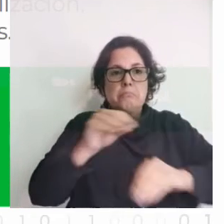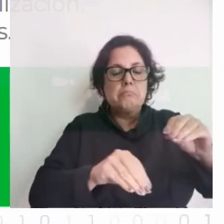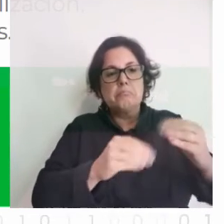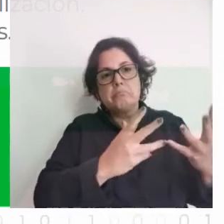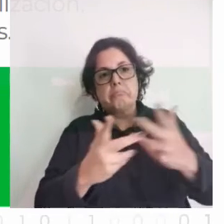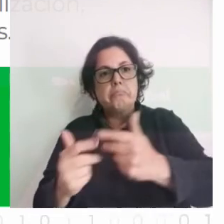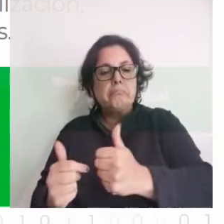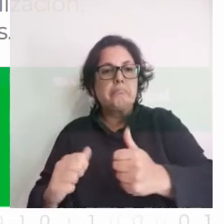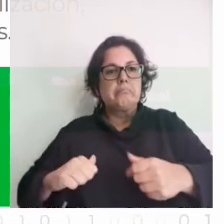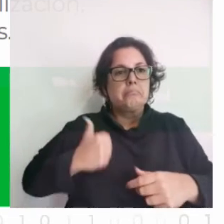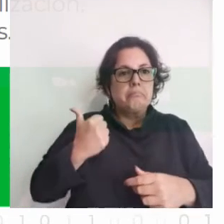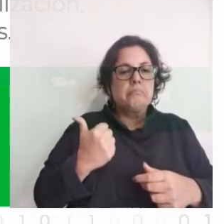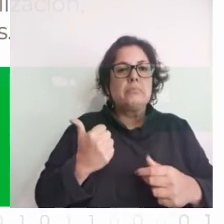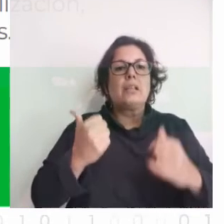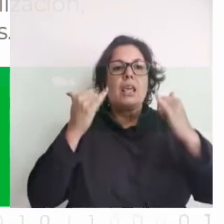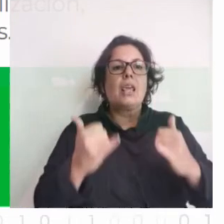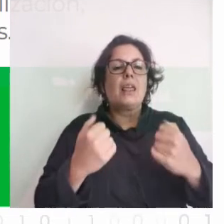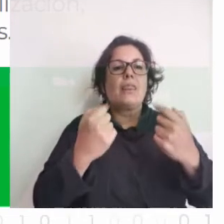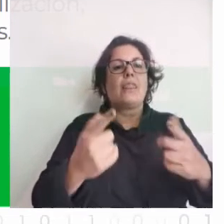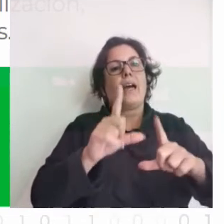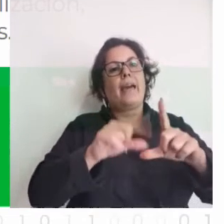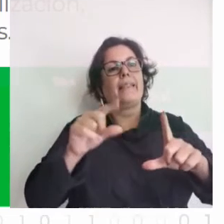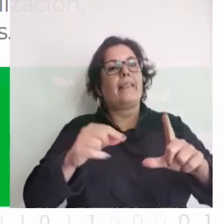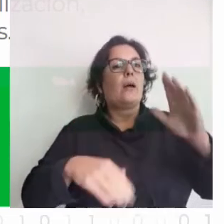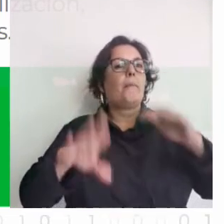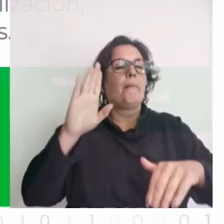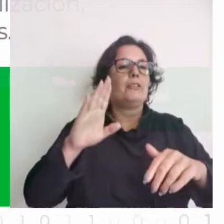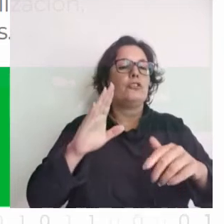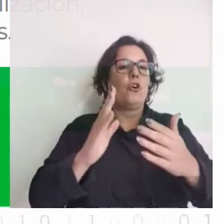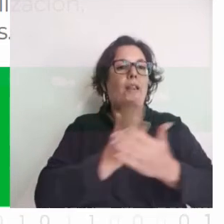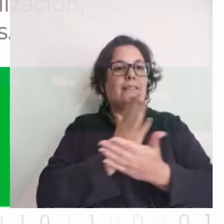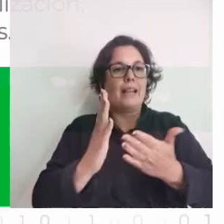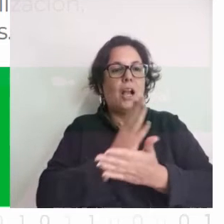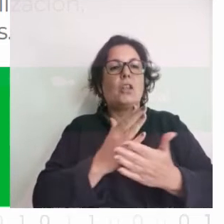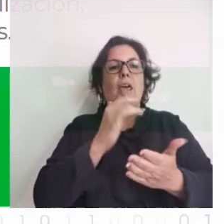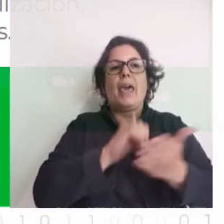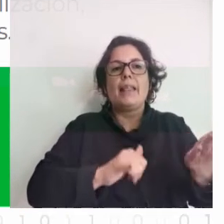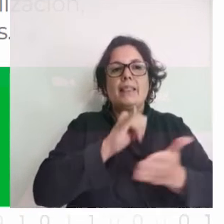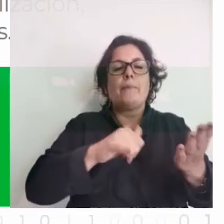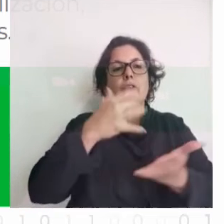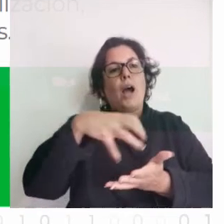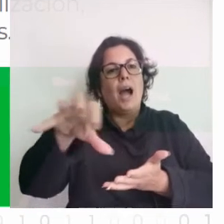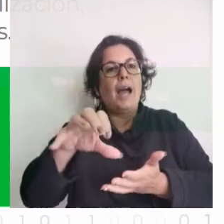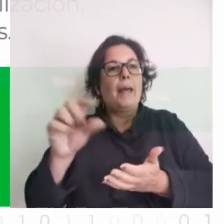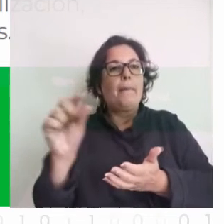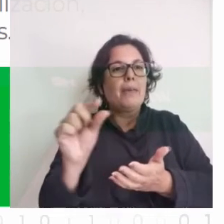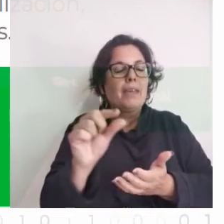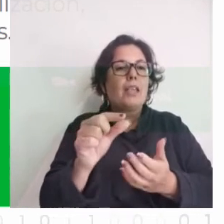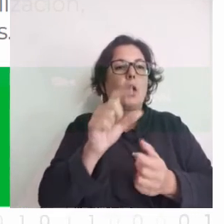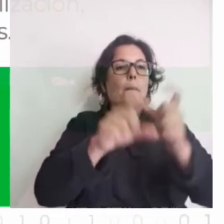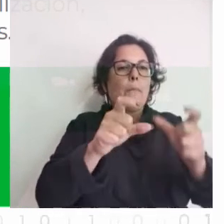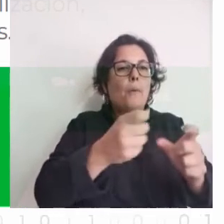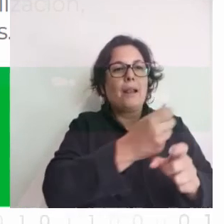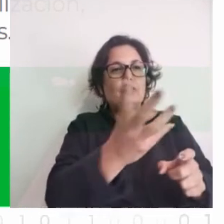utilización, y habilita estadísticas con mayor desagregación, por ejemplo, estimaciones en áreas pequeñas y subpoblaciones. A su vez